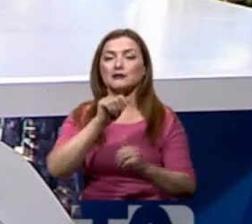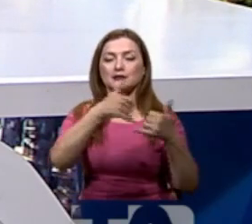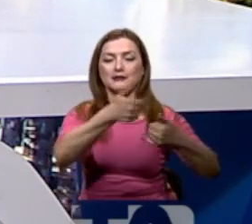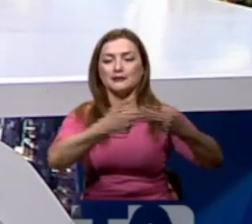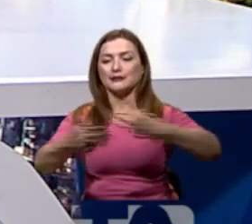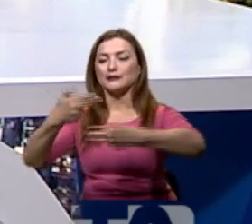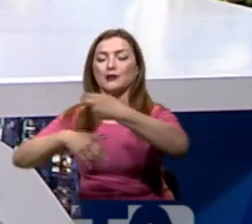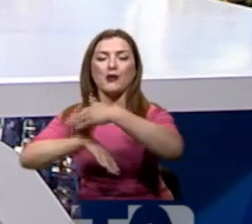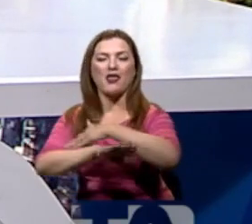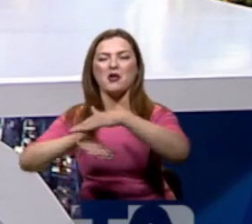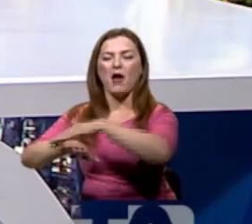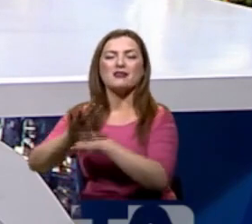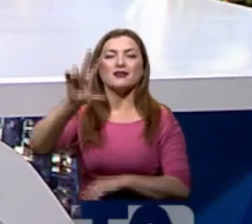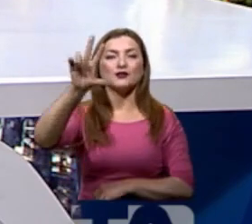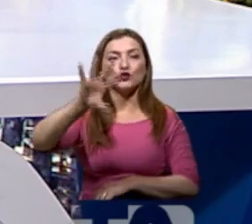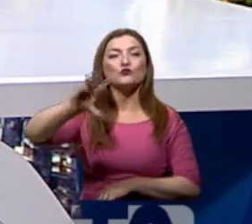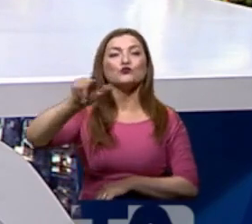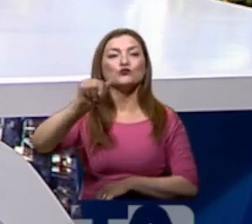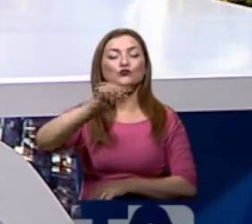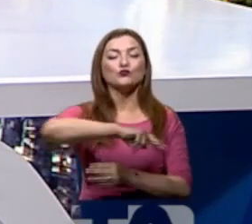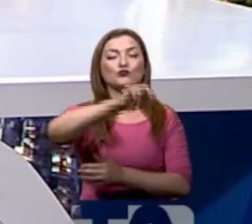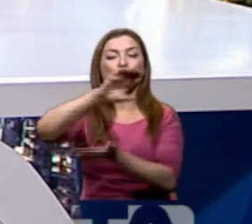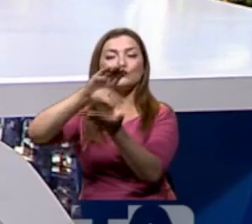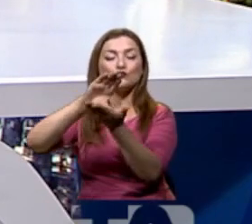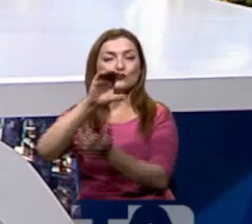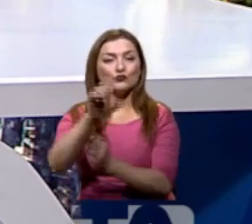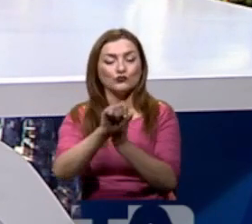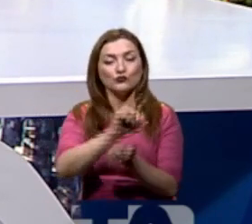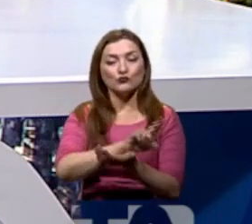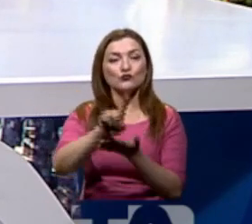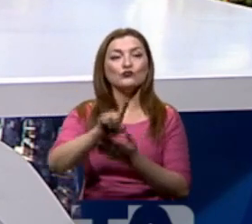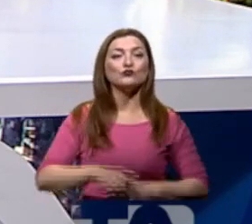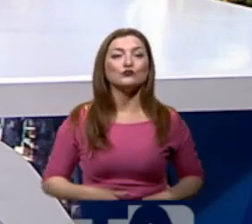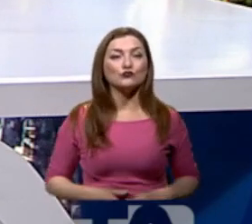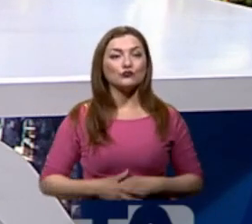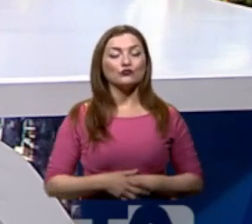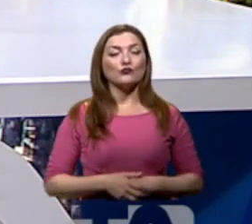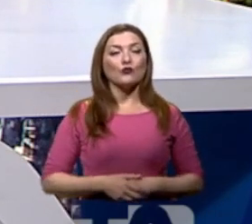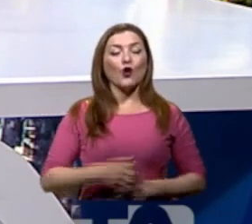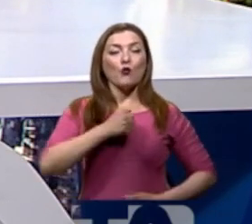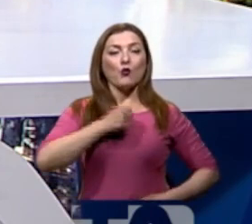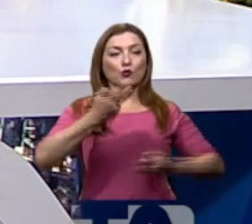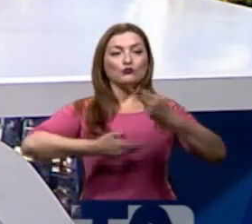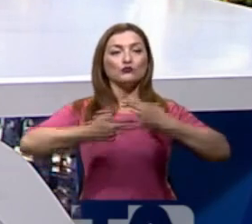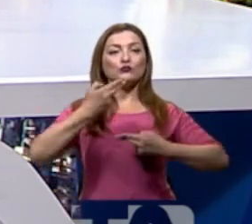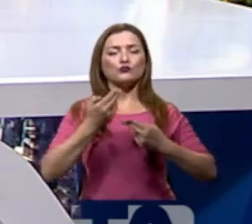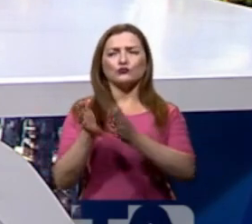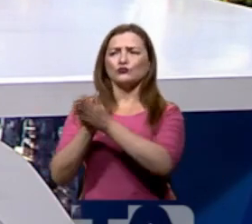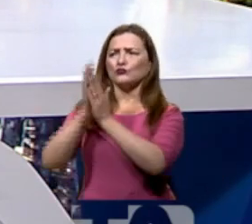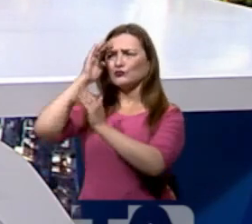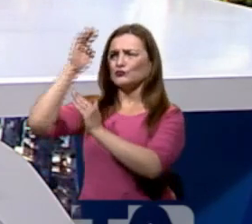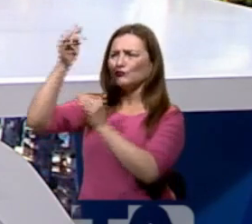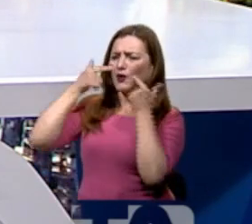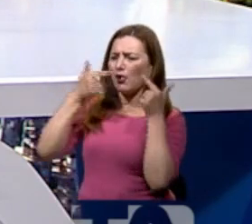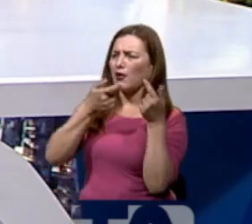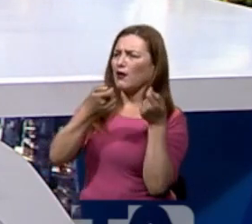locales comerciales se han registrado en el norte y centro de Quito en lo que va de esta semana. Los propietarios solicitan a la policía más patrullajes, ya que